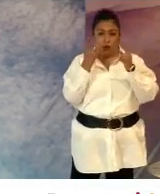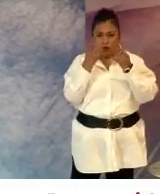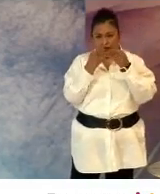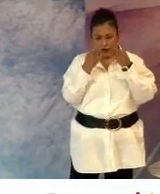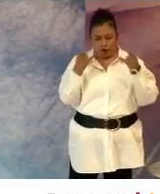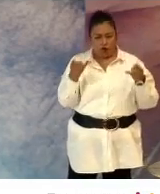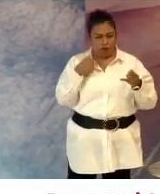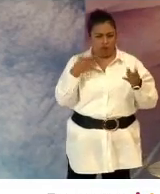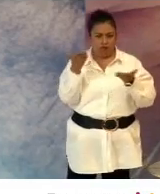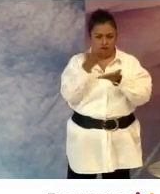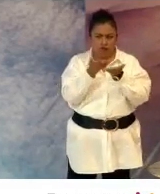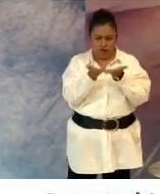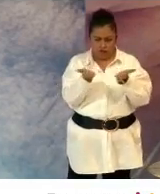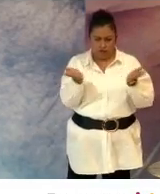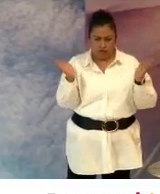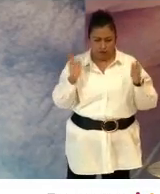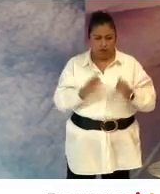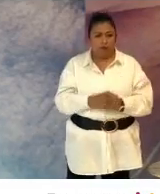historia.